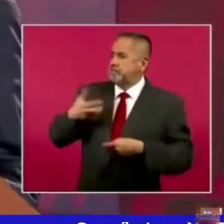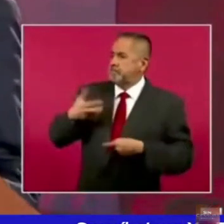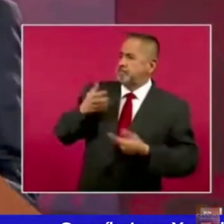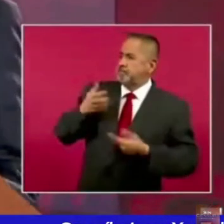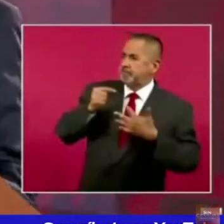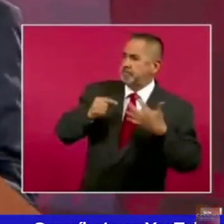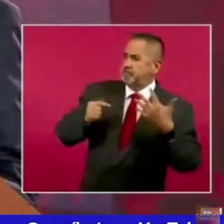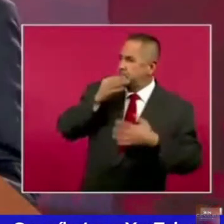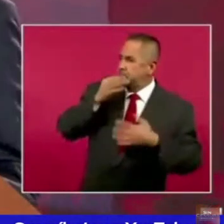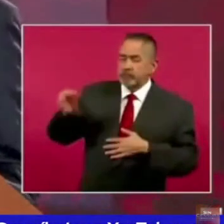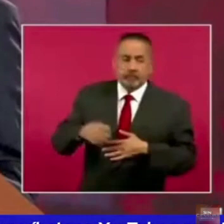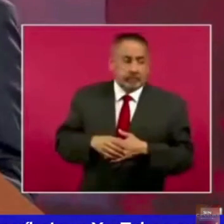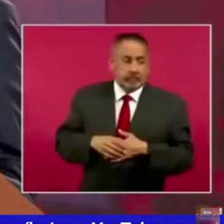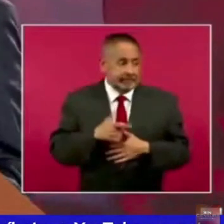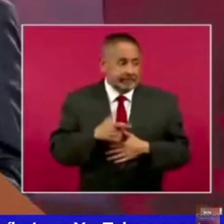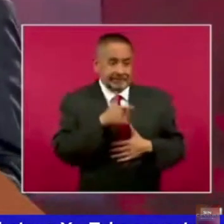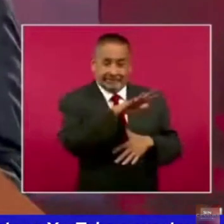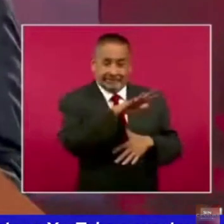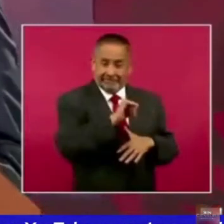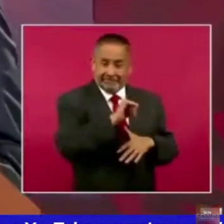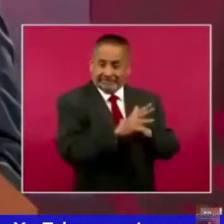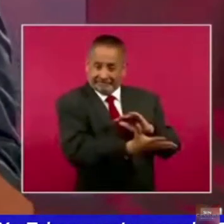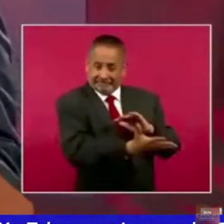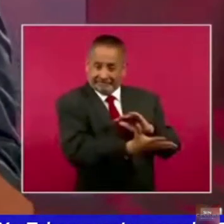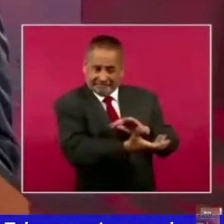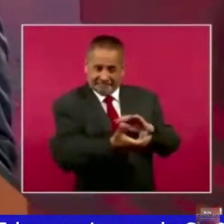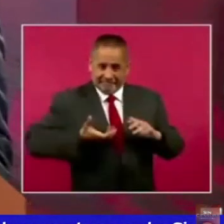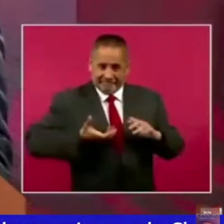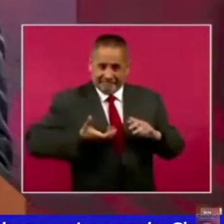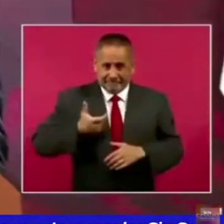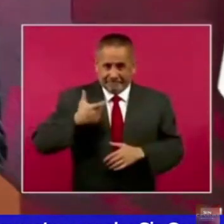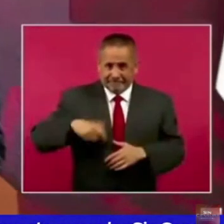si esos sobornos que recibía